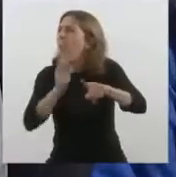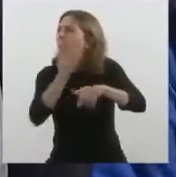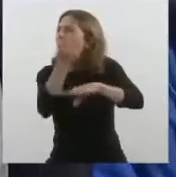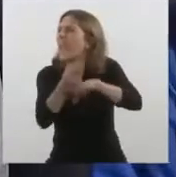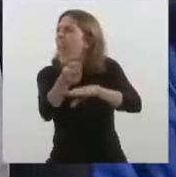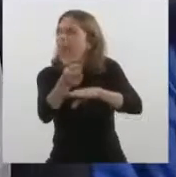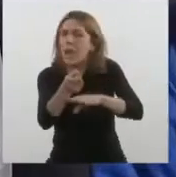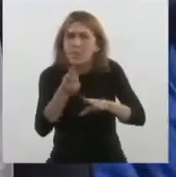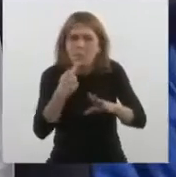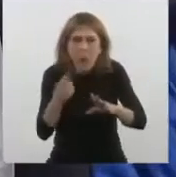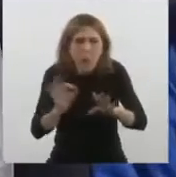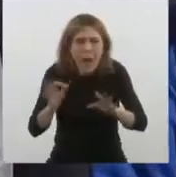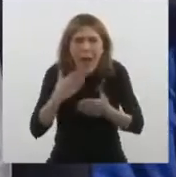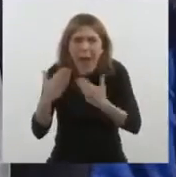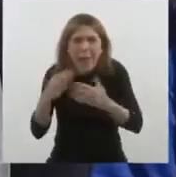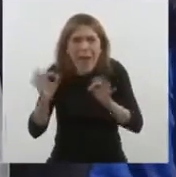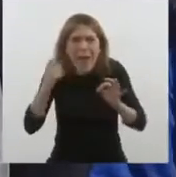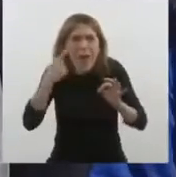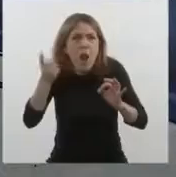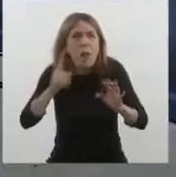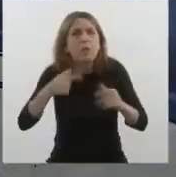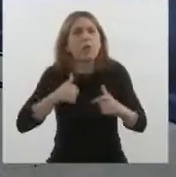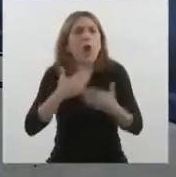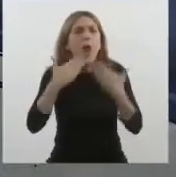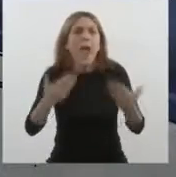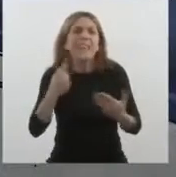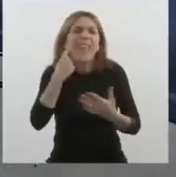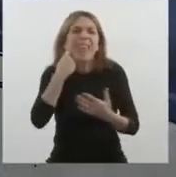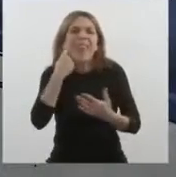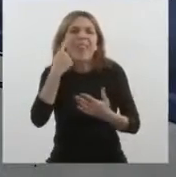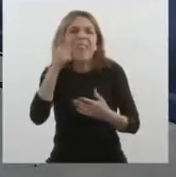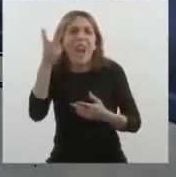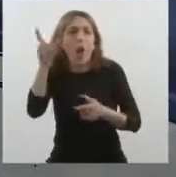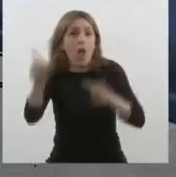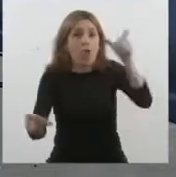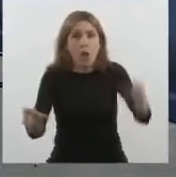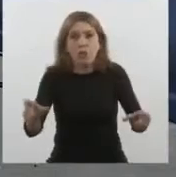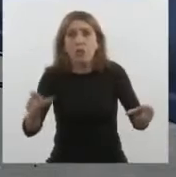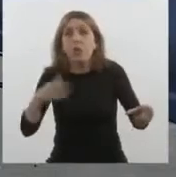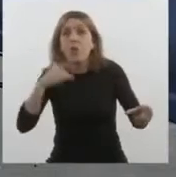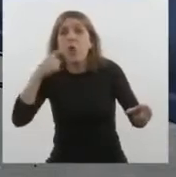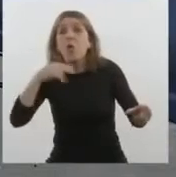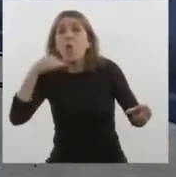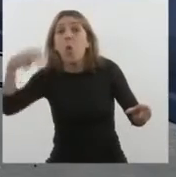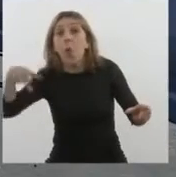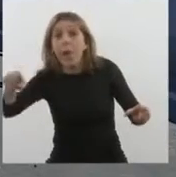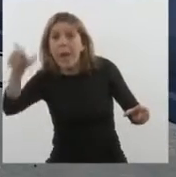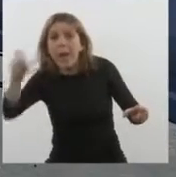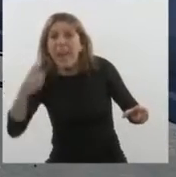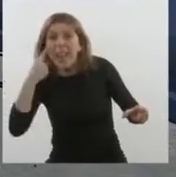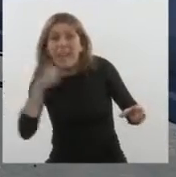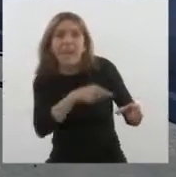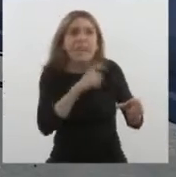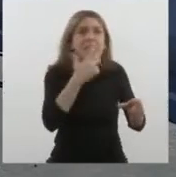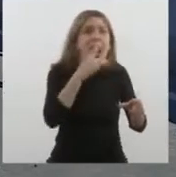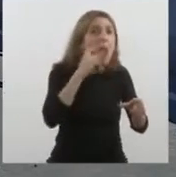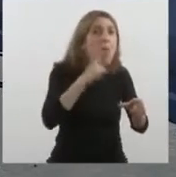otra. Y le agradezco a los dos intendentes que nos acompañan, el de Junín y el de Chacabuco, que no